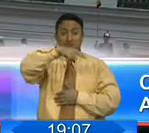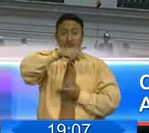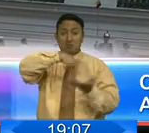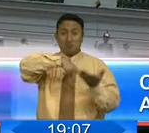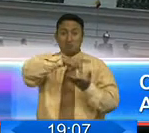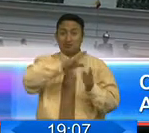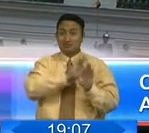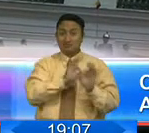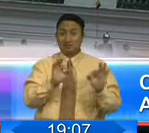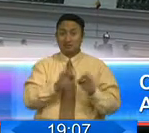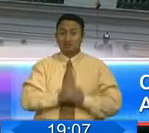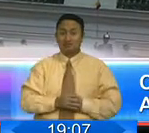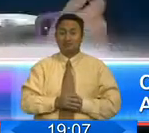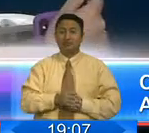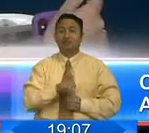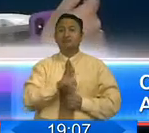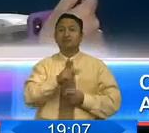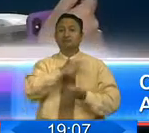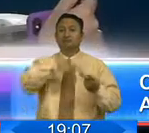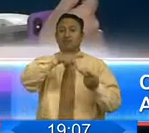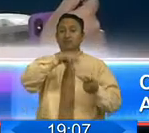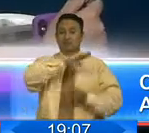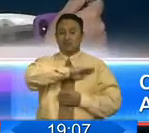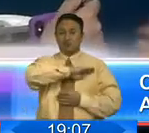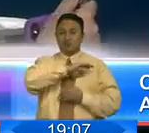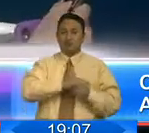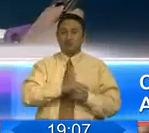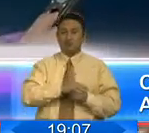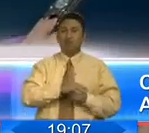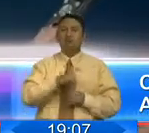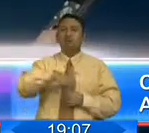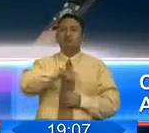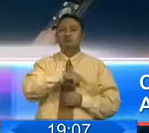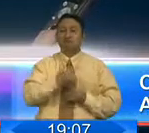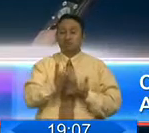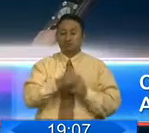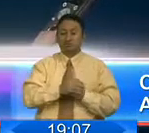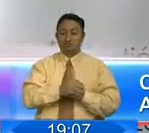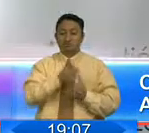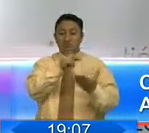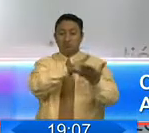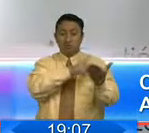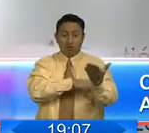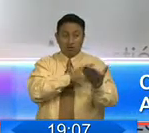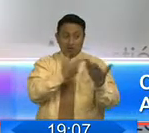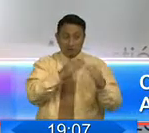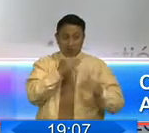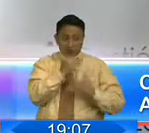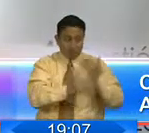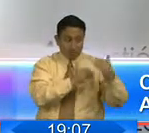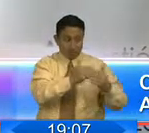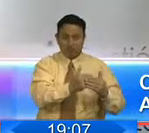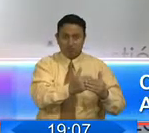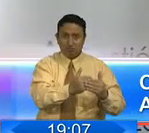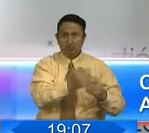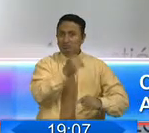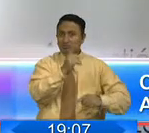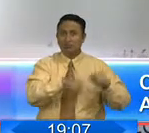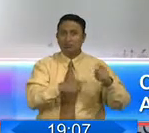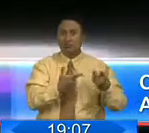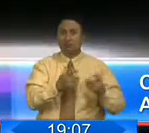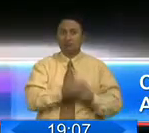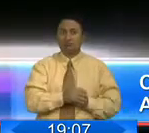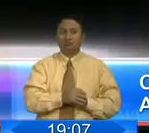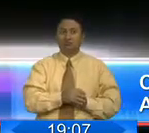autónomos descentralizados y es que aseguran que debido a ello no han podido concluir con los proyectos programados para el 2018